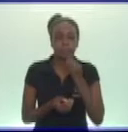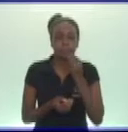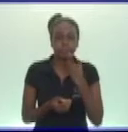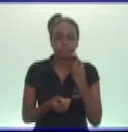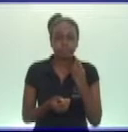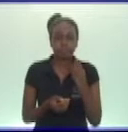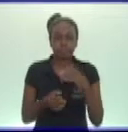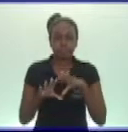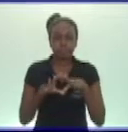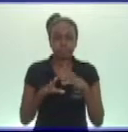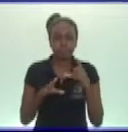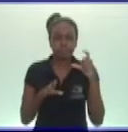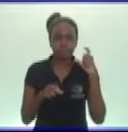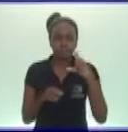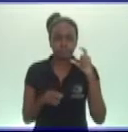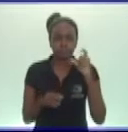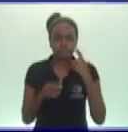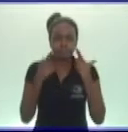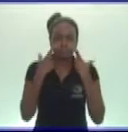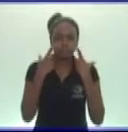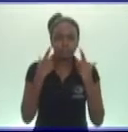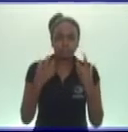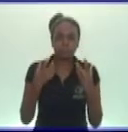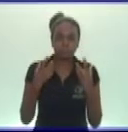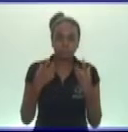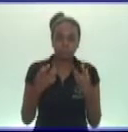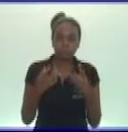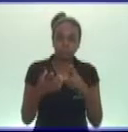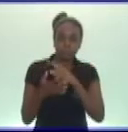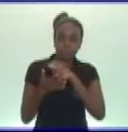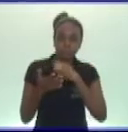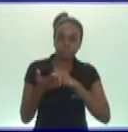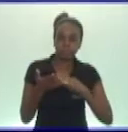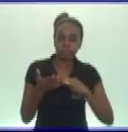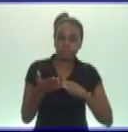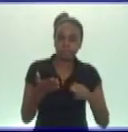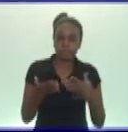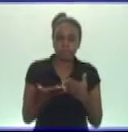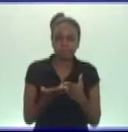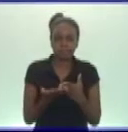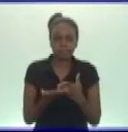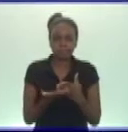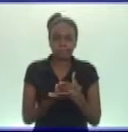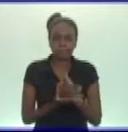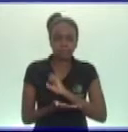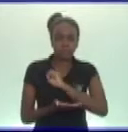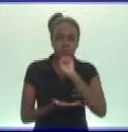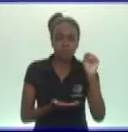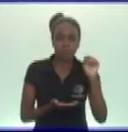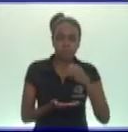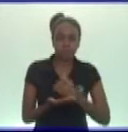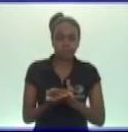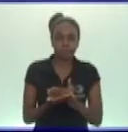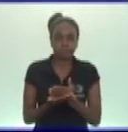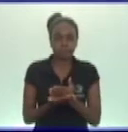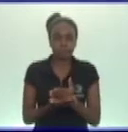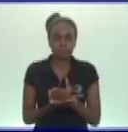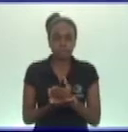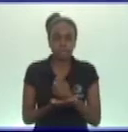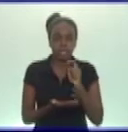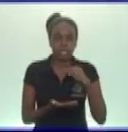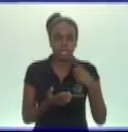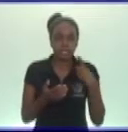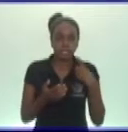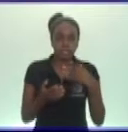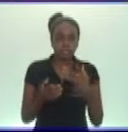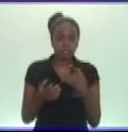la valoración general que hagamos de la obra y la trascendencia, es decir, que alcanza en el tiempo. No por gusto es una obra que llega a